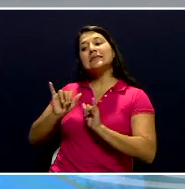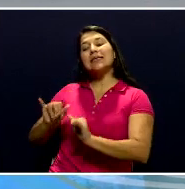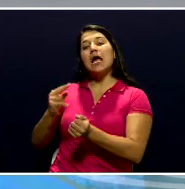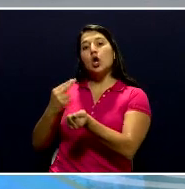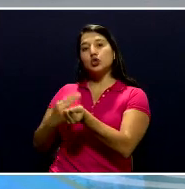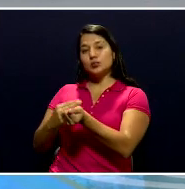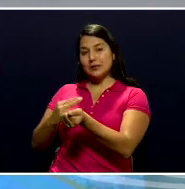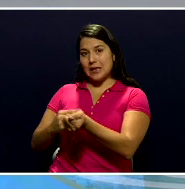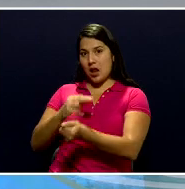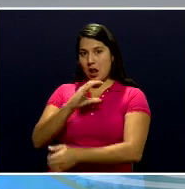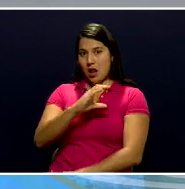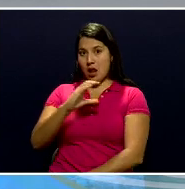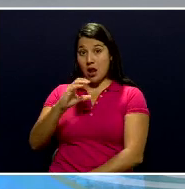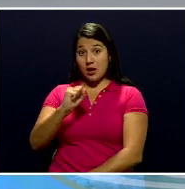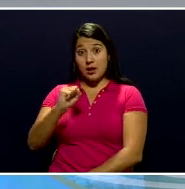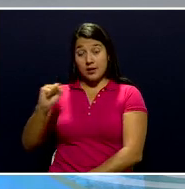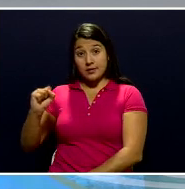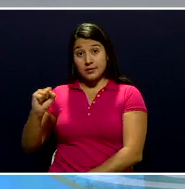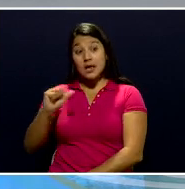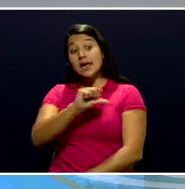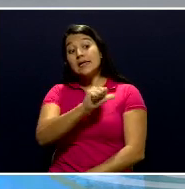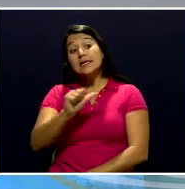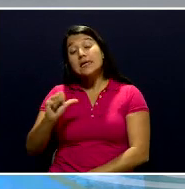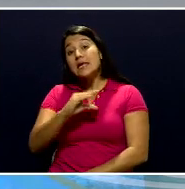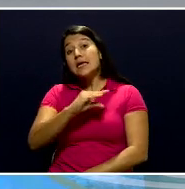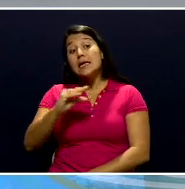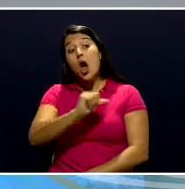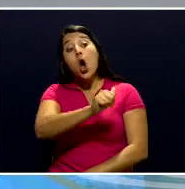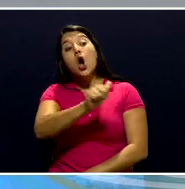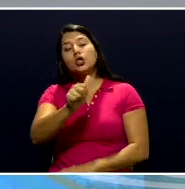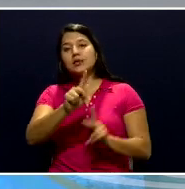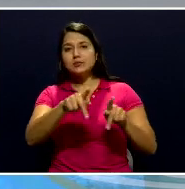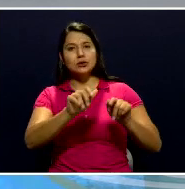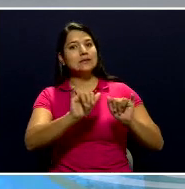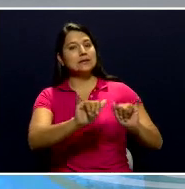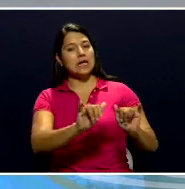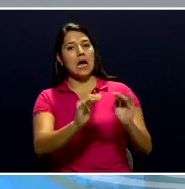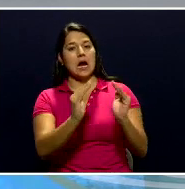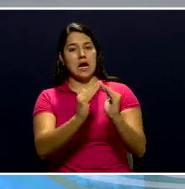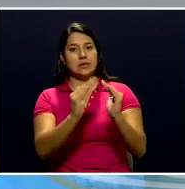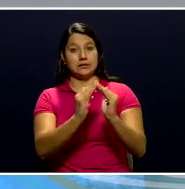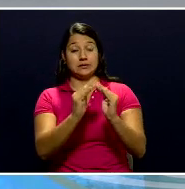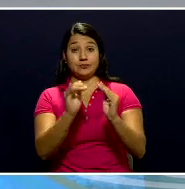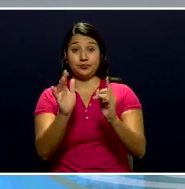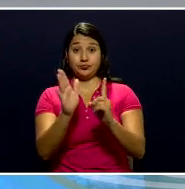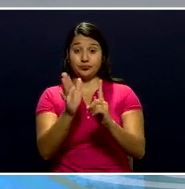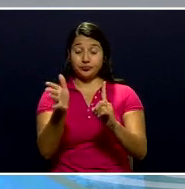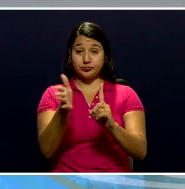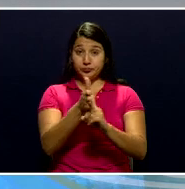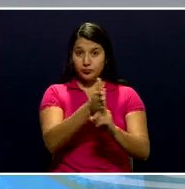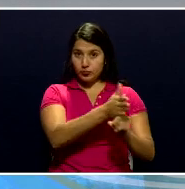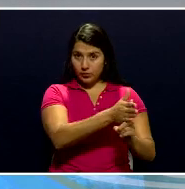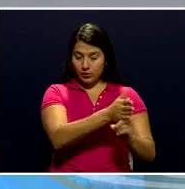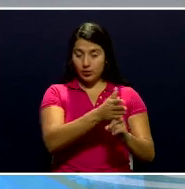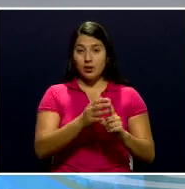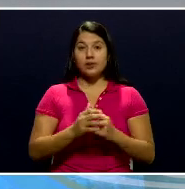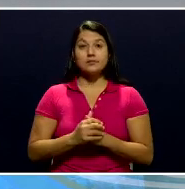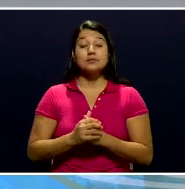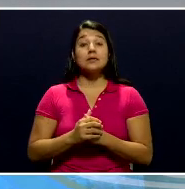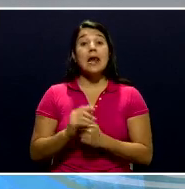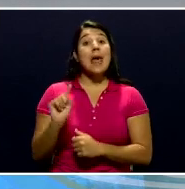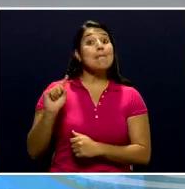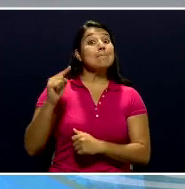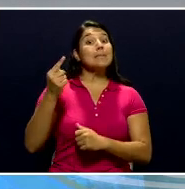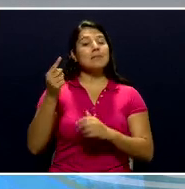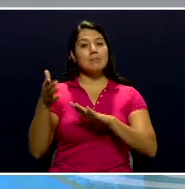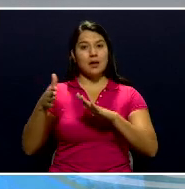Caja y el resto están en cuarentena en sus domicilios. La noticia de la primera muerte en